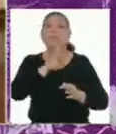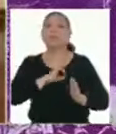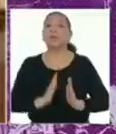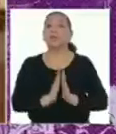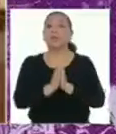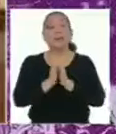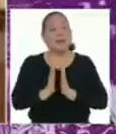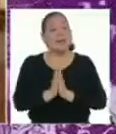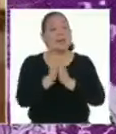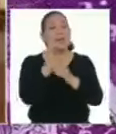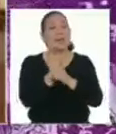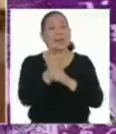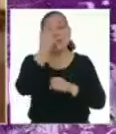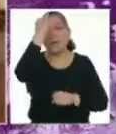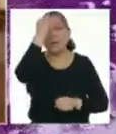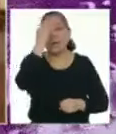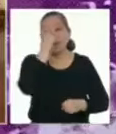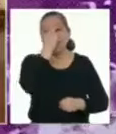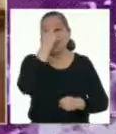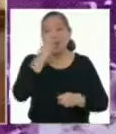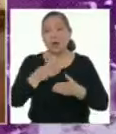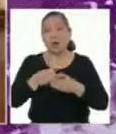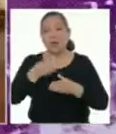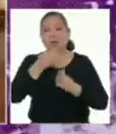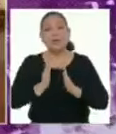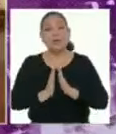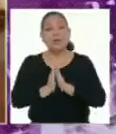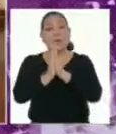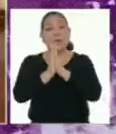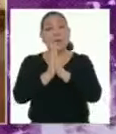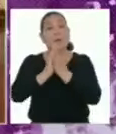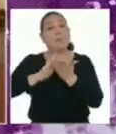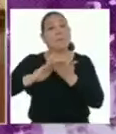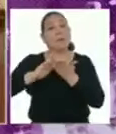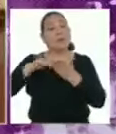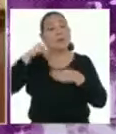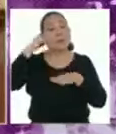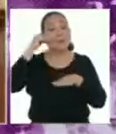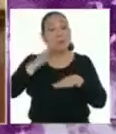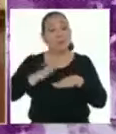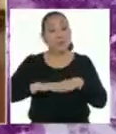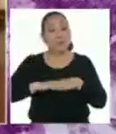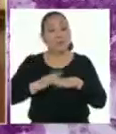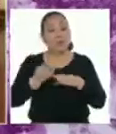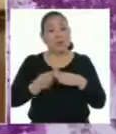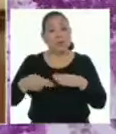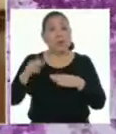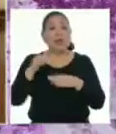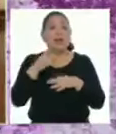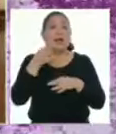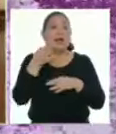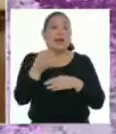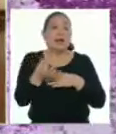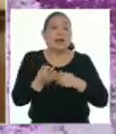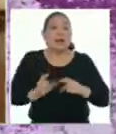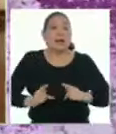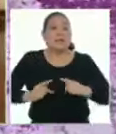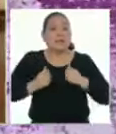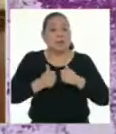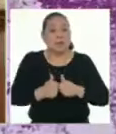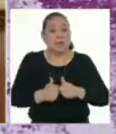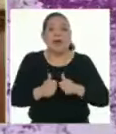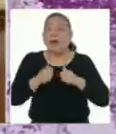Santo, la Santa Iglesia Católica, la comunión de los santos, el perdón de los pecados, la resurrección de la carne y la